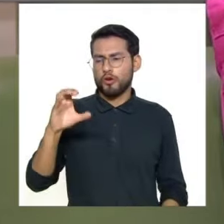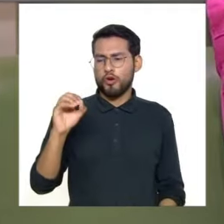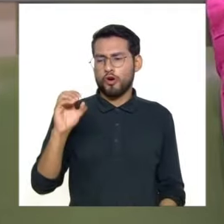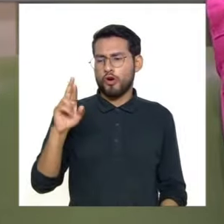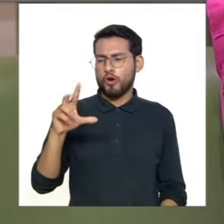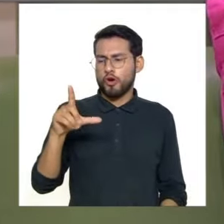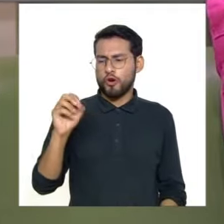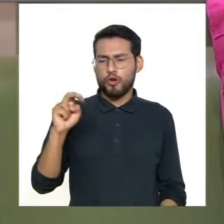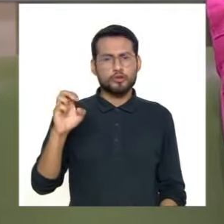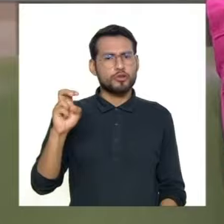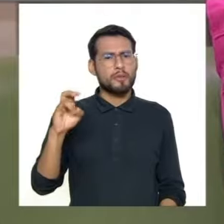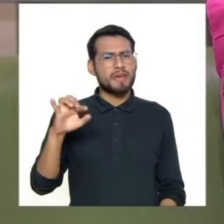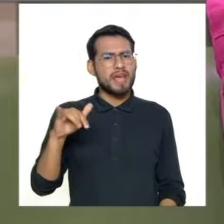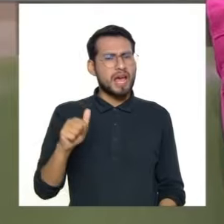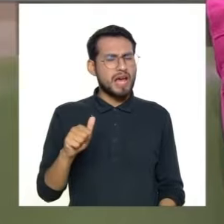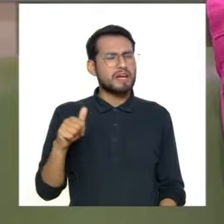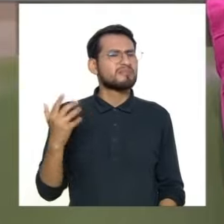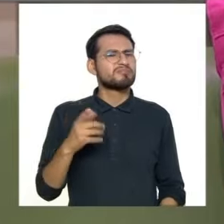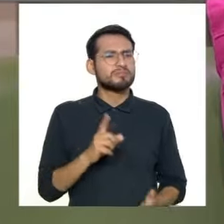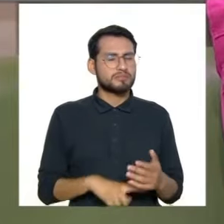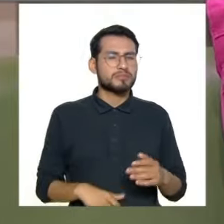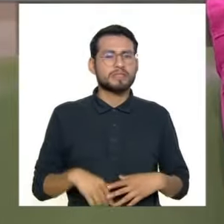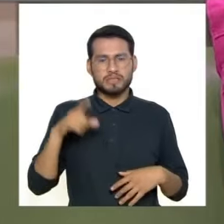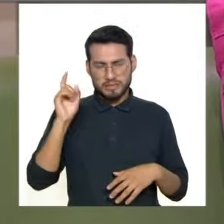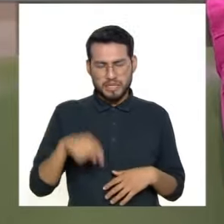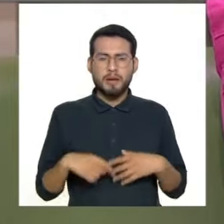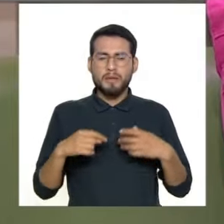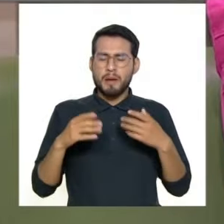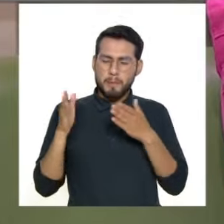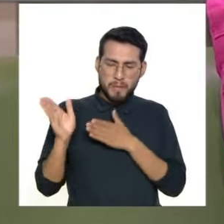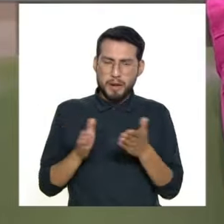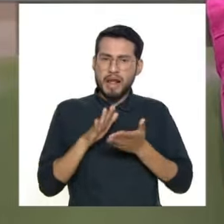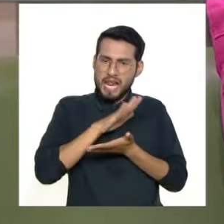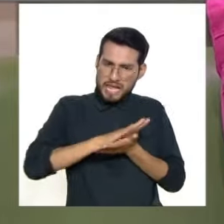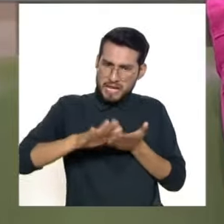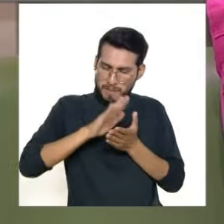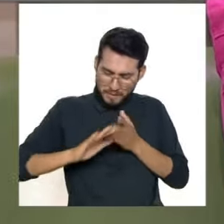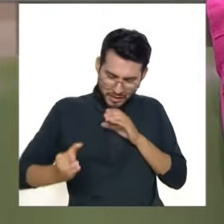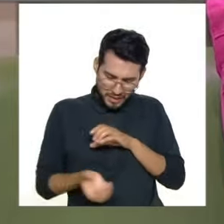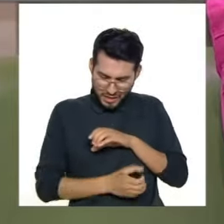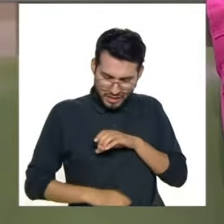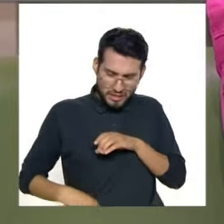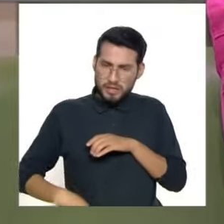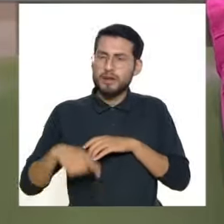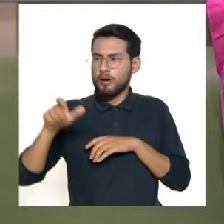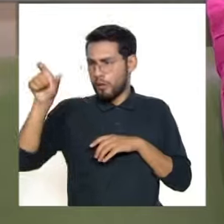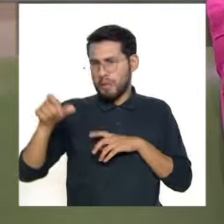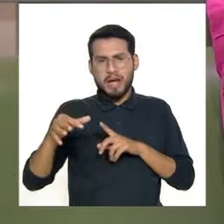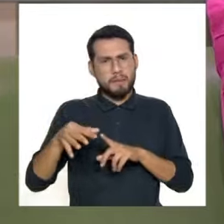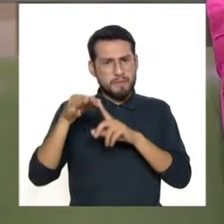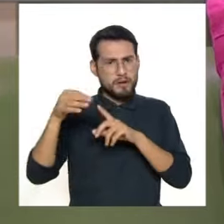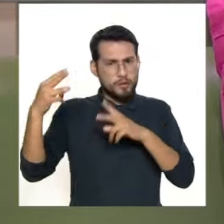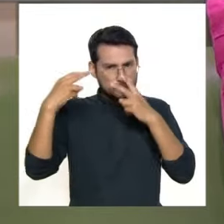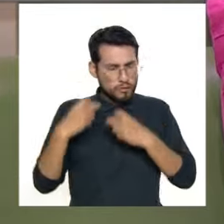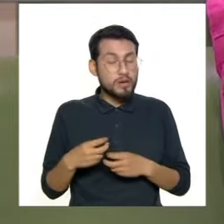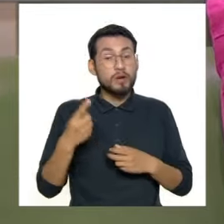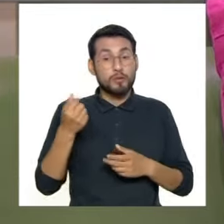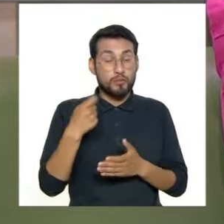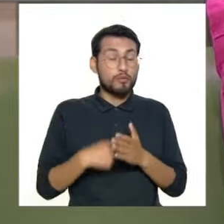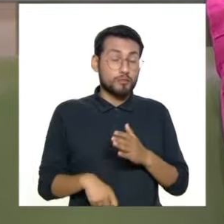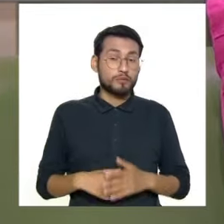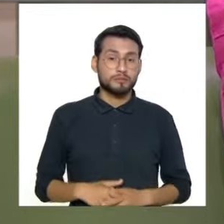el examen de colonoscopía requiere una preparación una limpieza requiere un personal especializado y también tiene un costo no